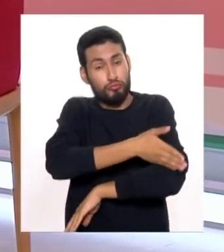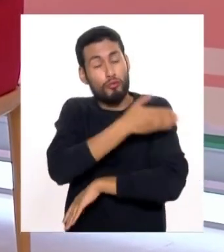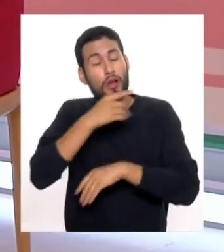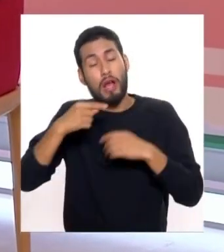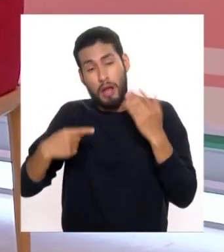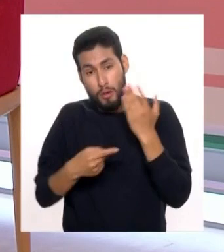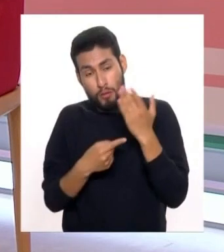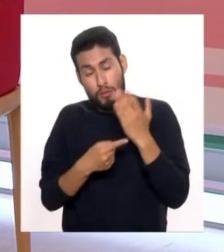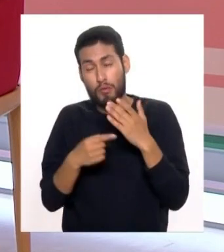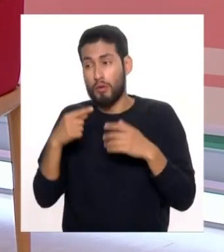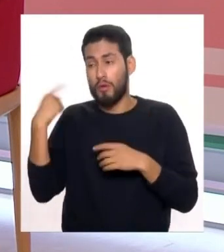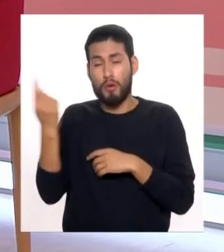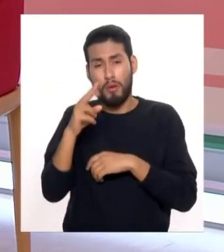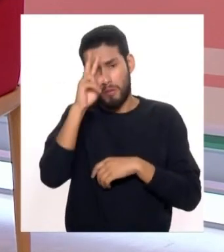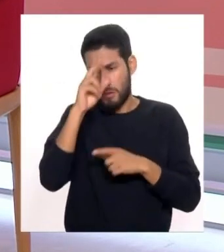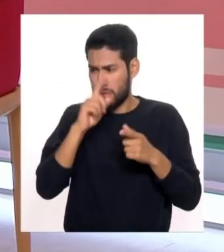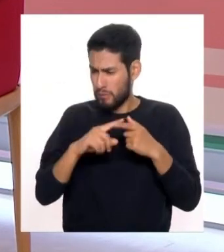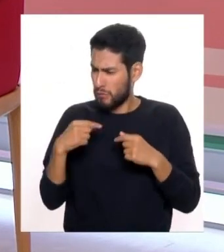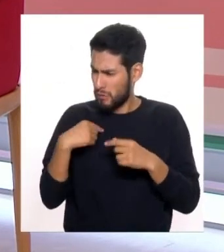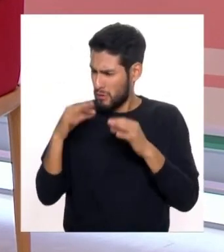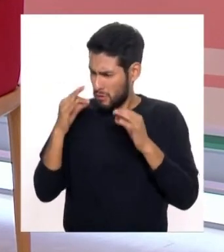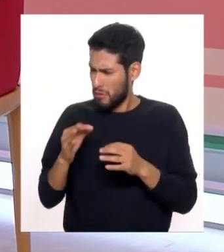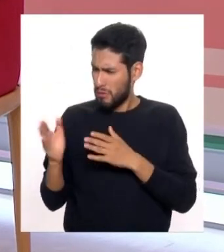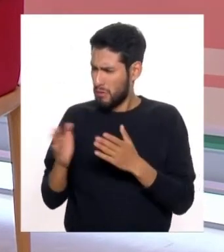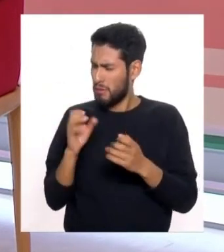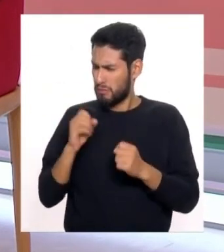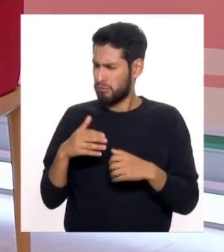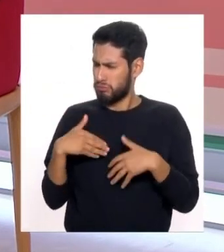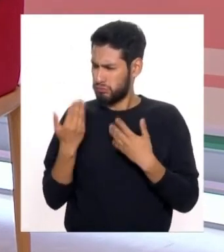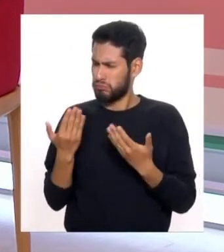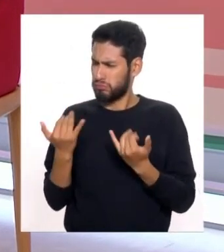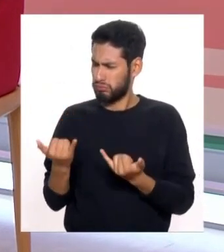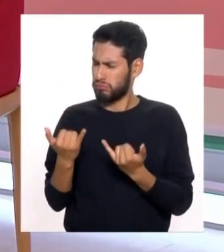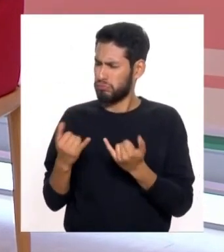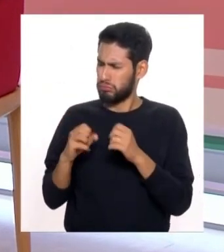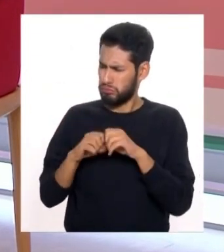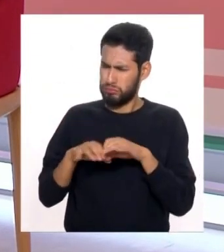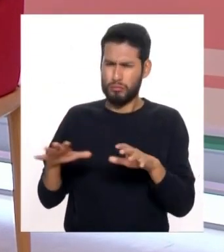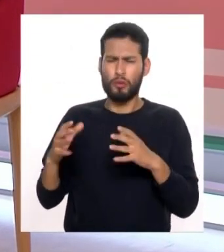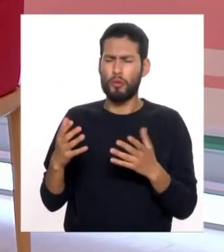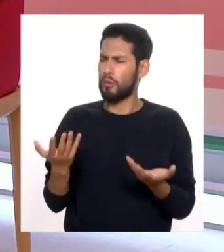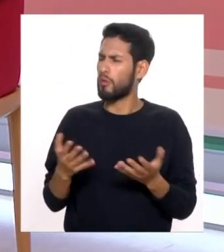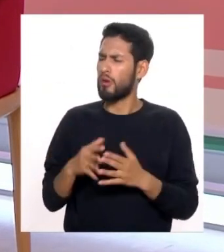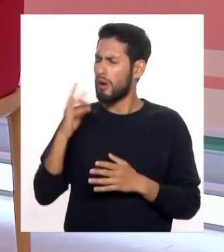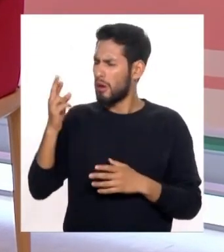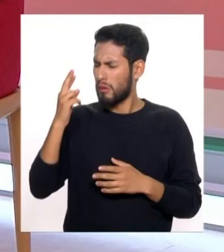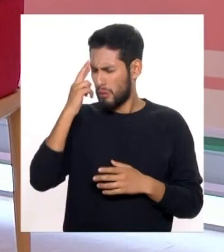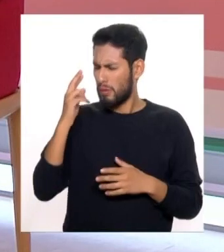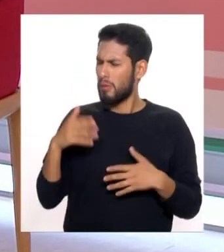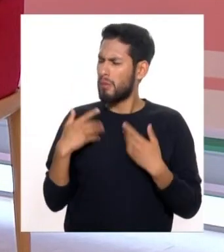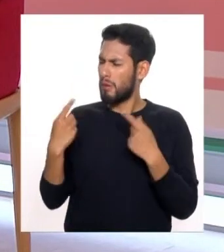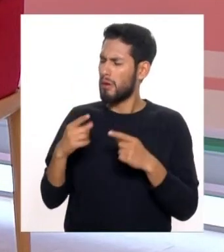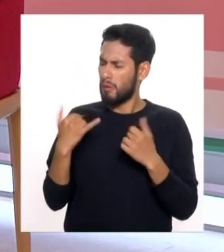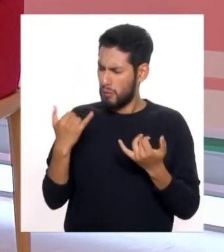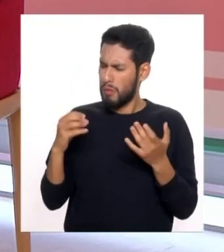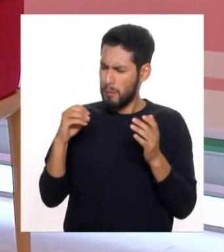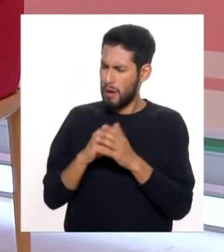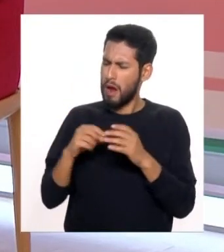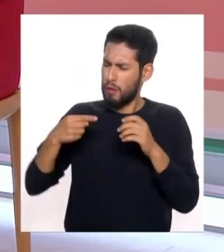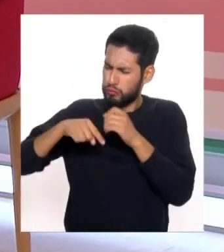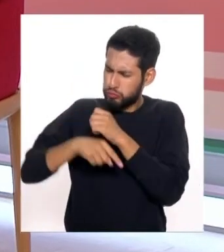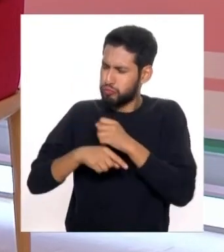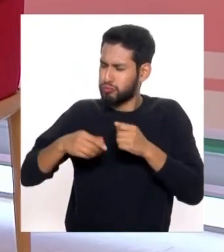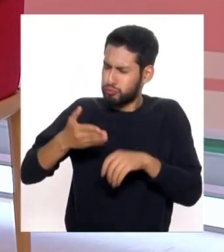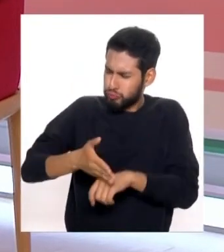está desarrollando a nivel nacional, pero ¿estamos preparados como para abordar esto? O, en todo caso, ¿por qué razón podrían empezar a desarrollarse o a tener